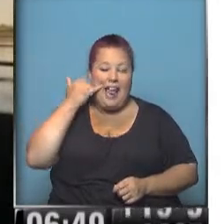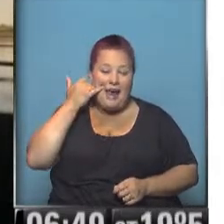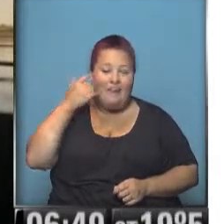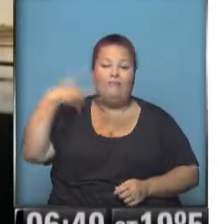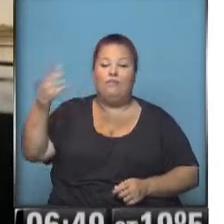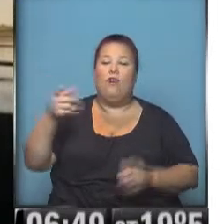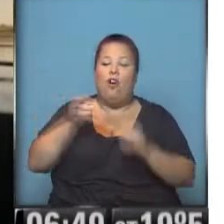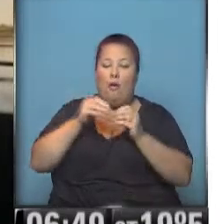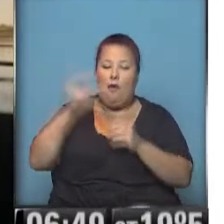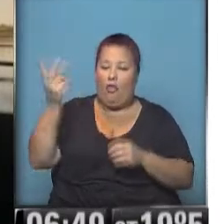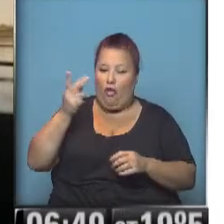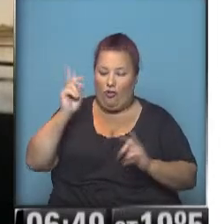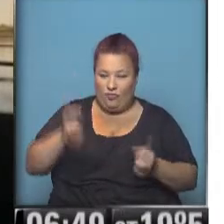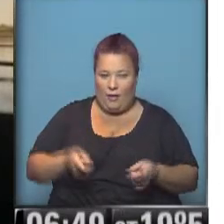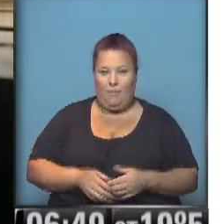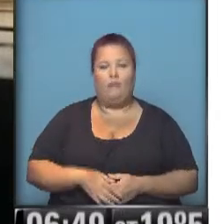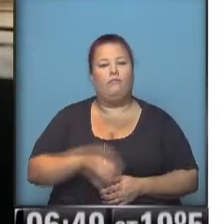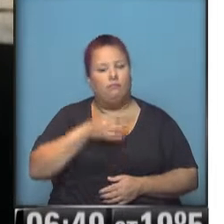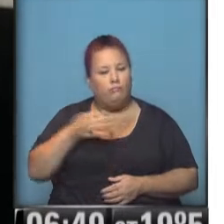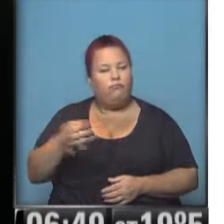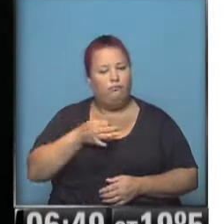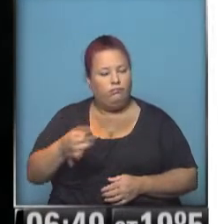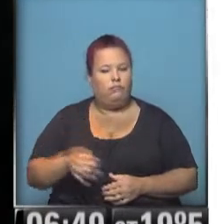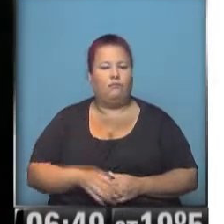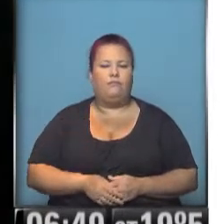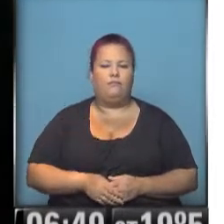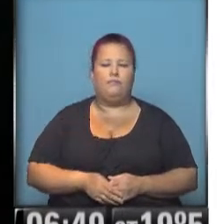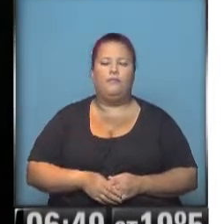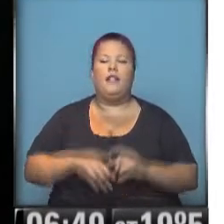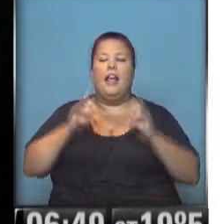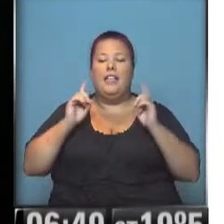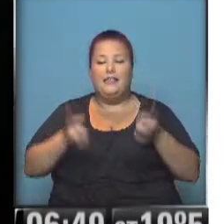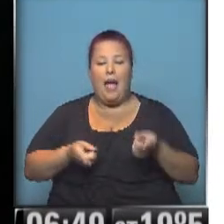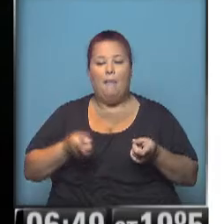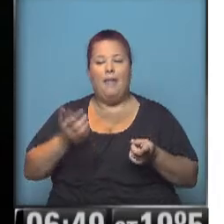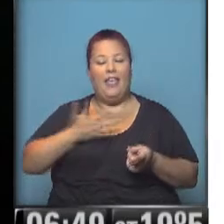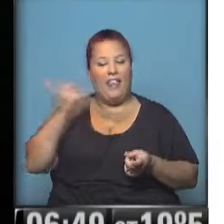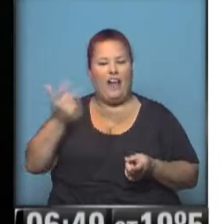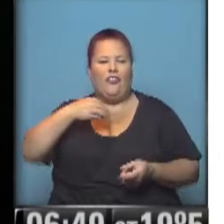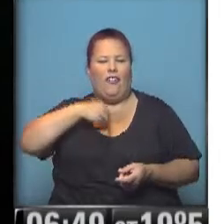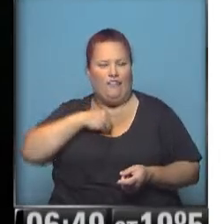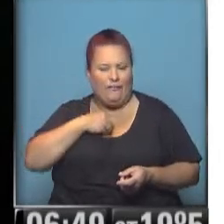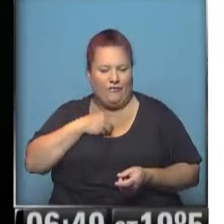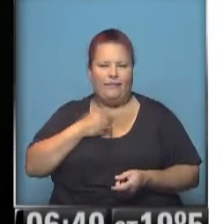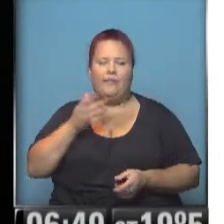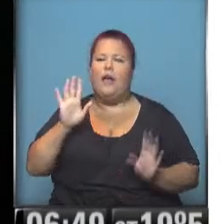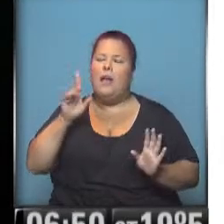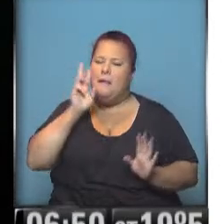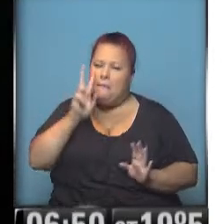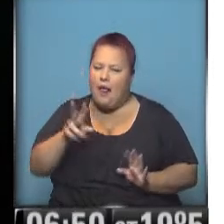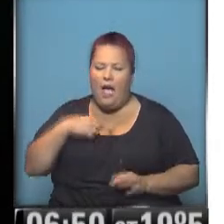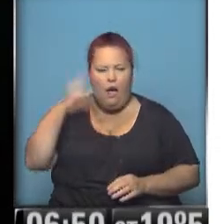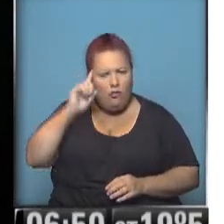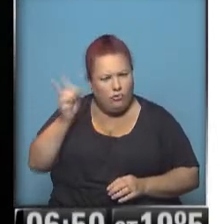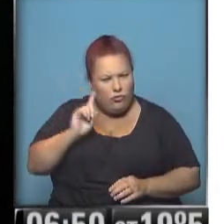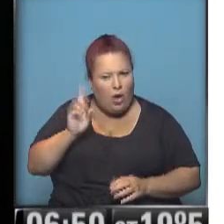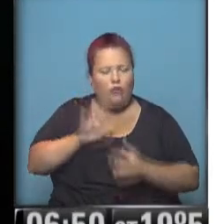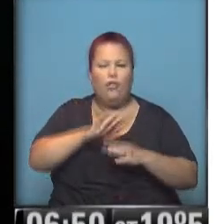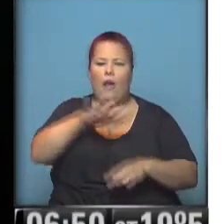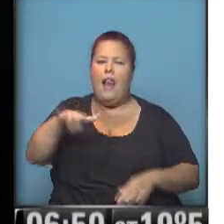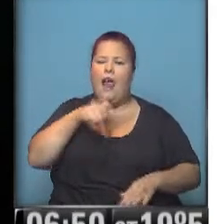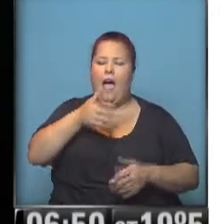Juan Carlos Fernández y a Néstor. Sí, efectivamente, tenemos también un director que le encanta. Sí. Fíjate vos, no sabía esto de la Laguna